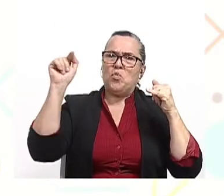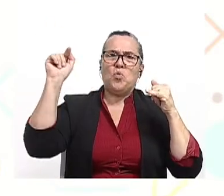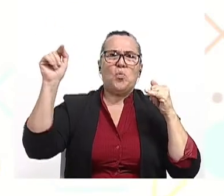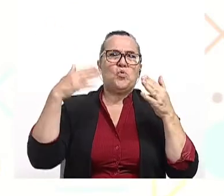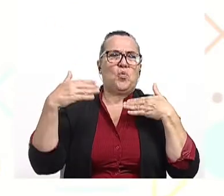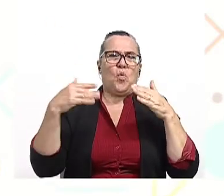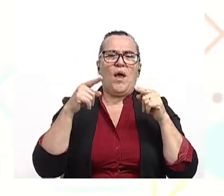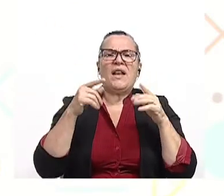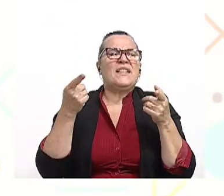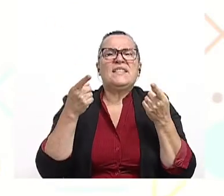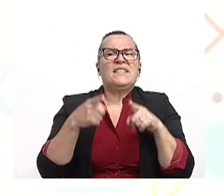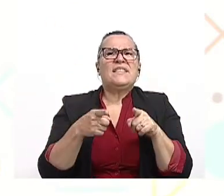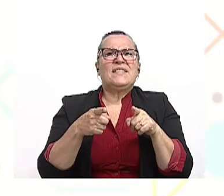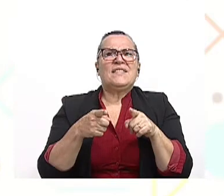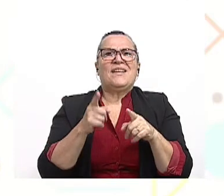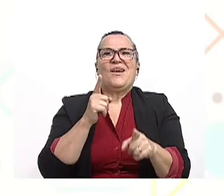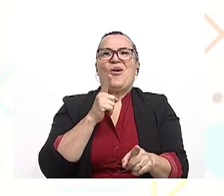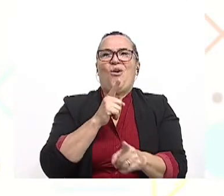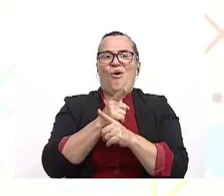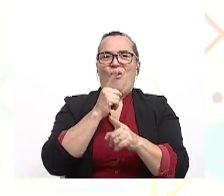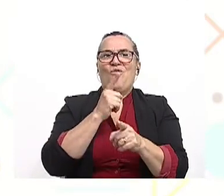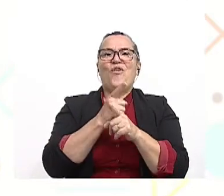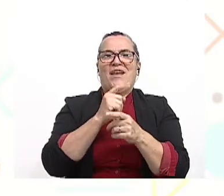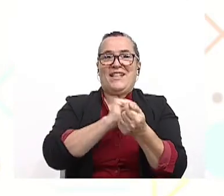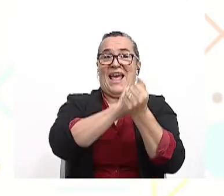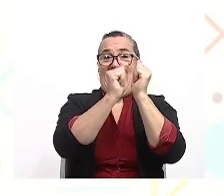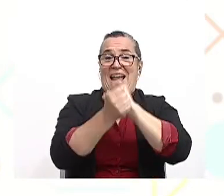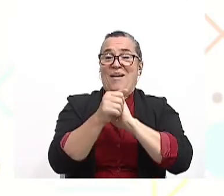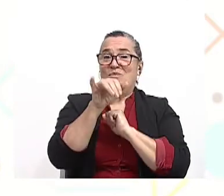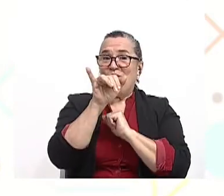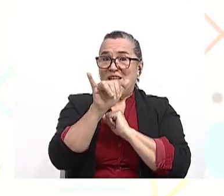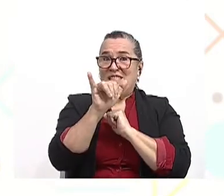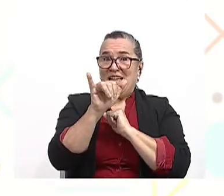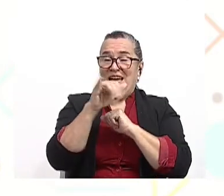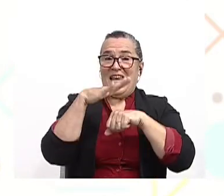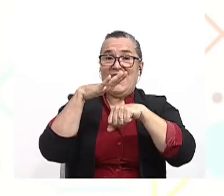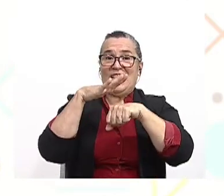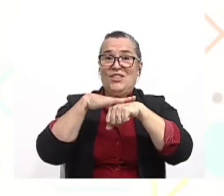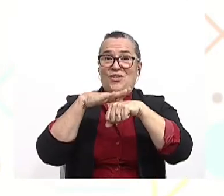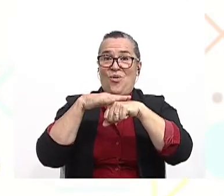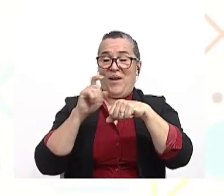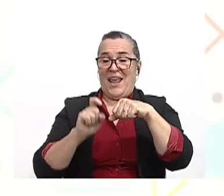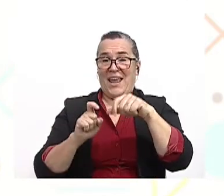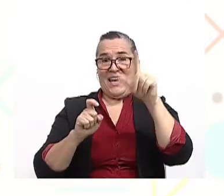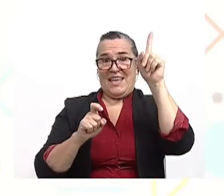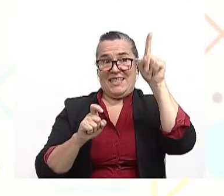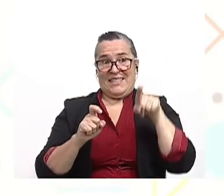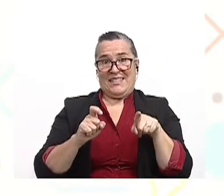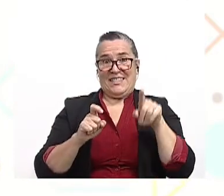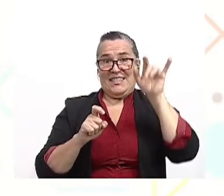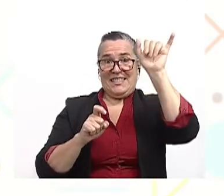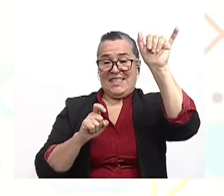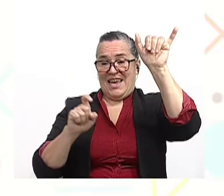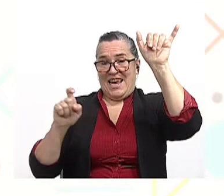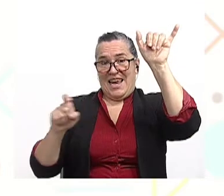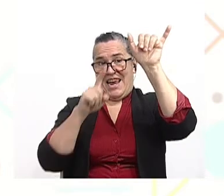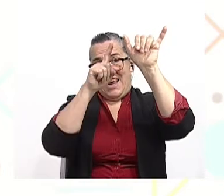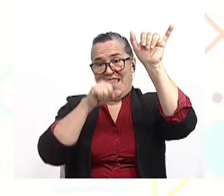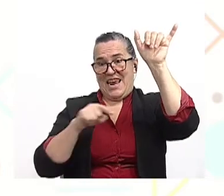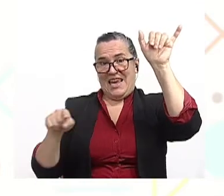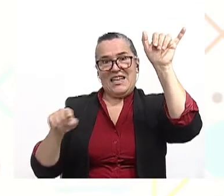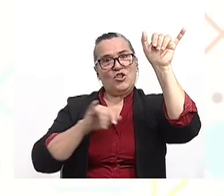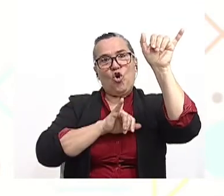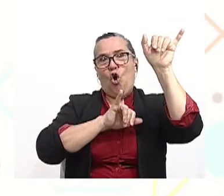sucede? Correcto, que el cambio en y sobre el cambio en x nos está dando